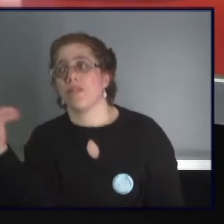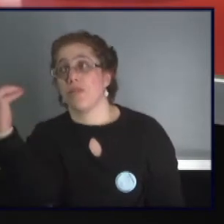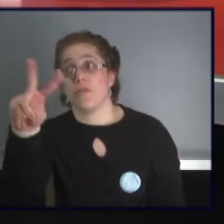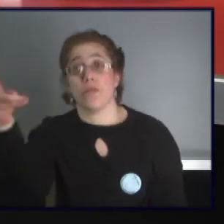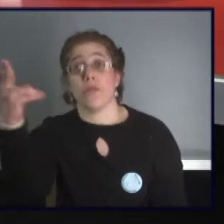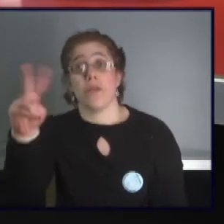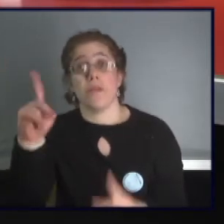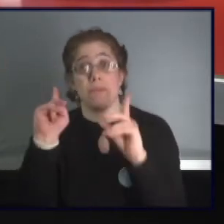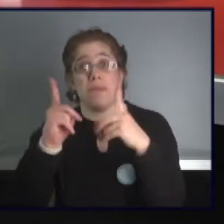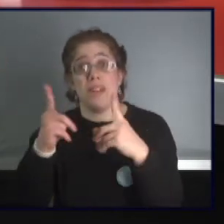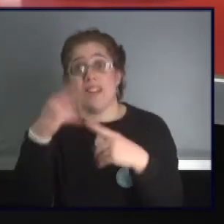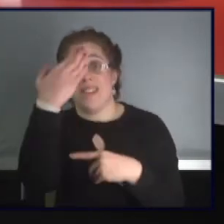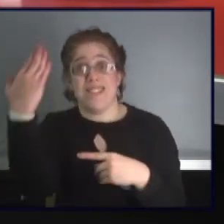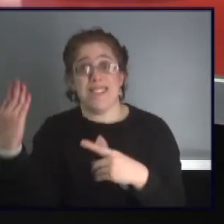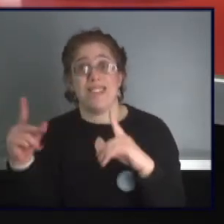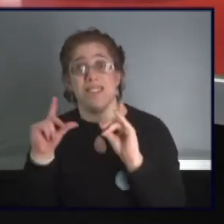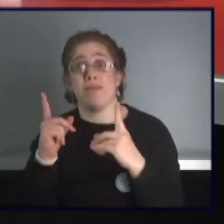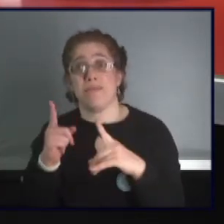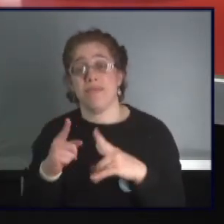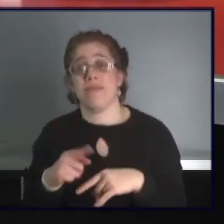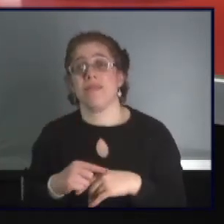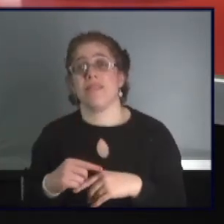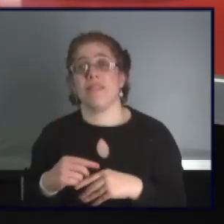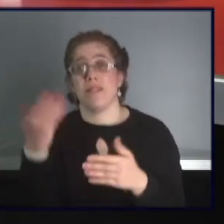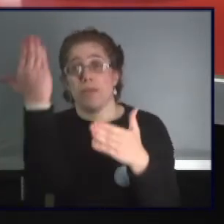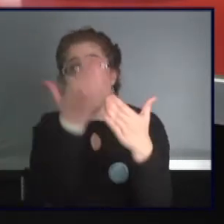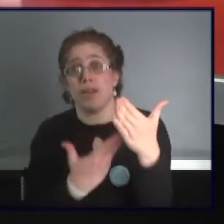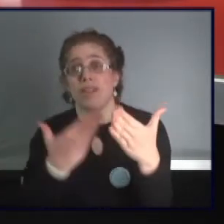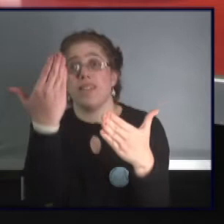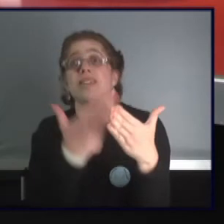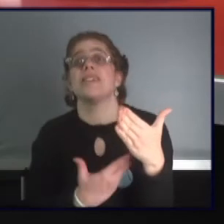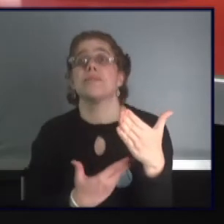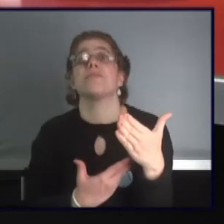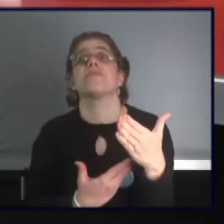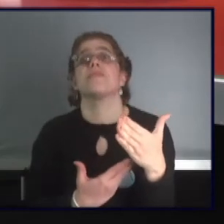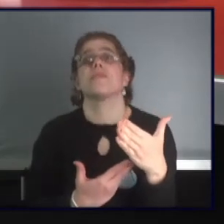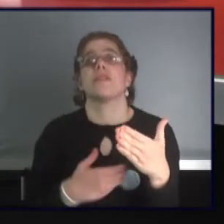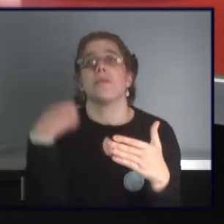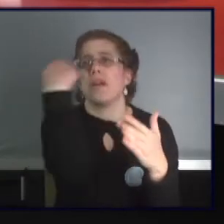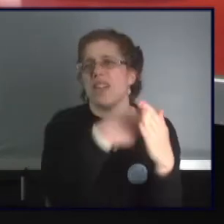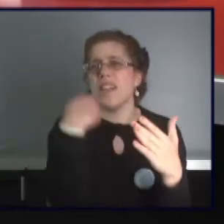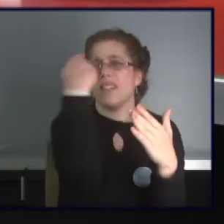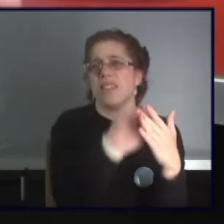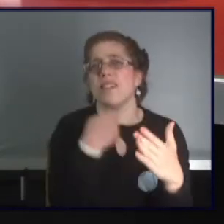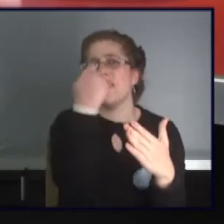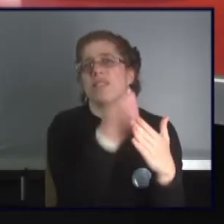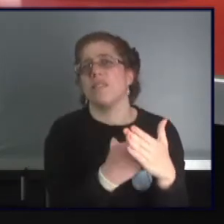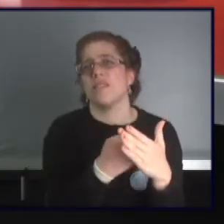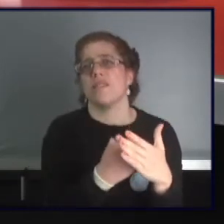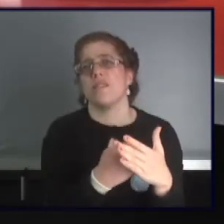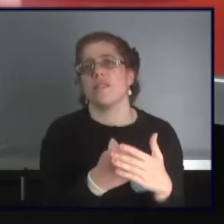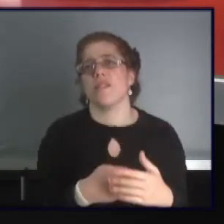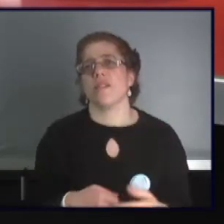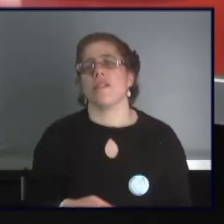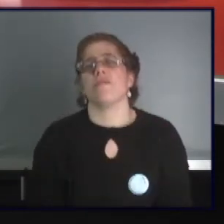docentes de como es de la lista multicolor que vienen peleando por este en su sindicato